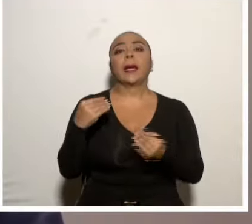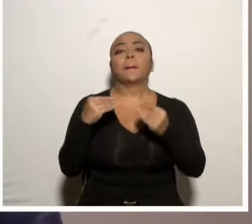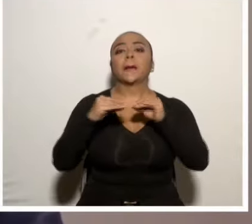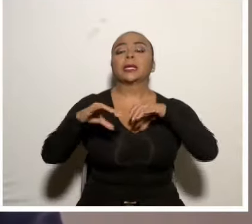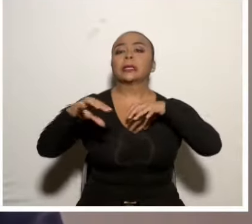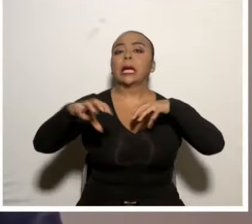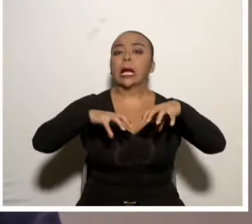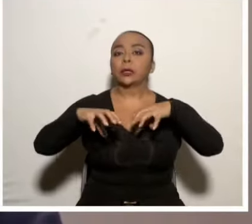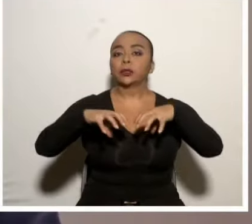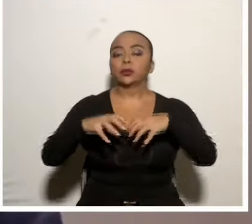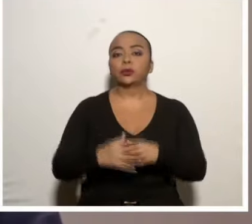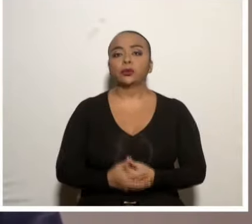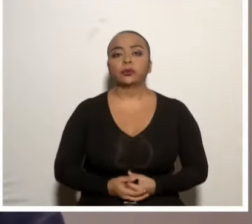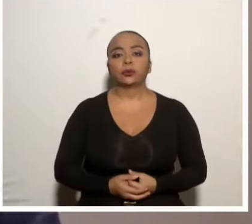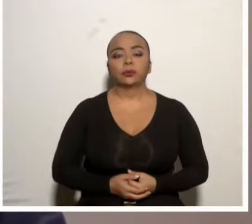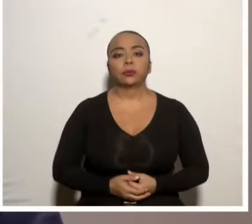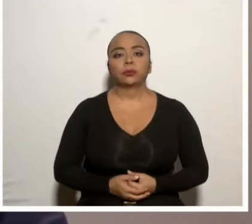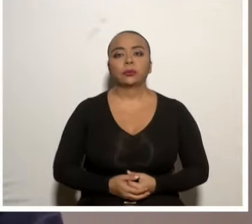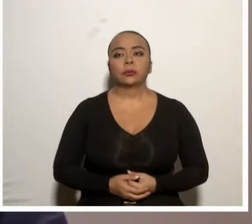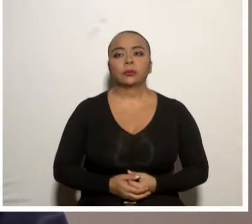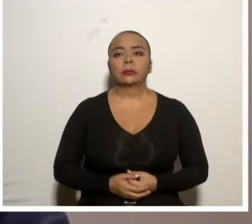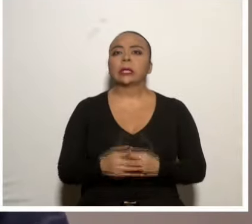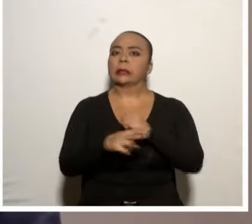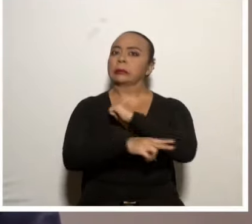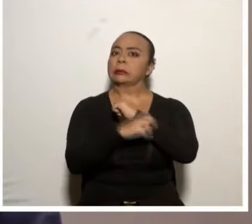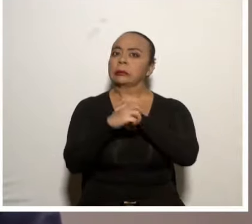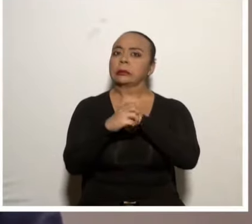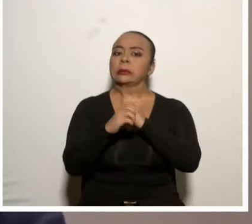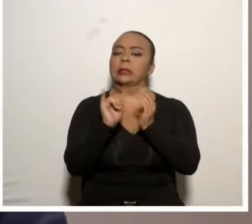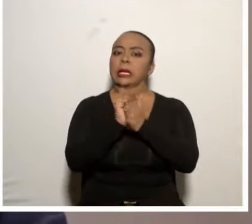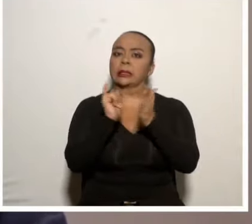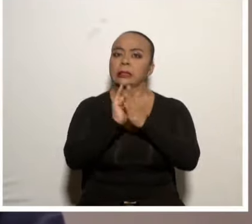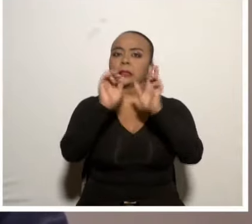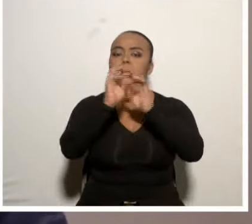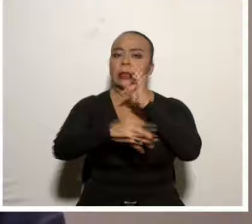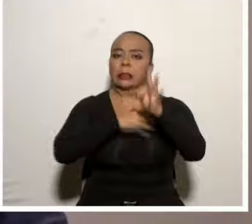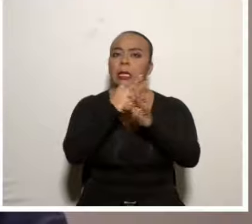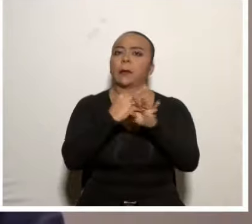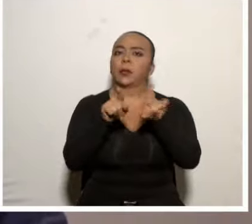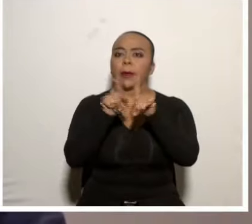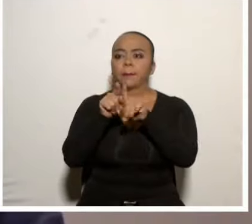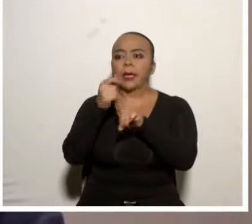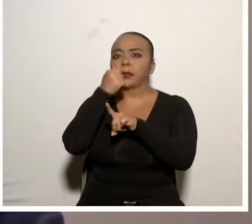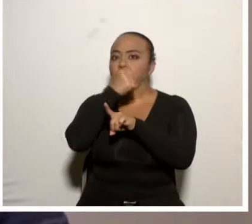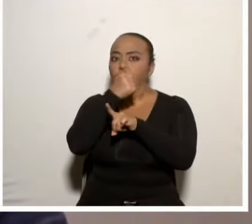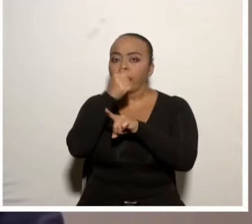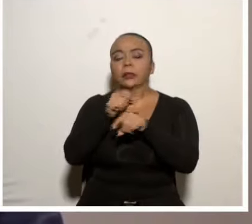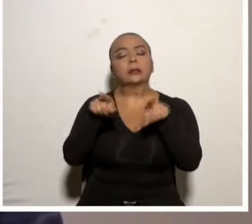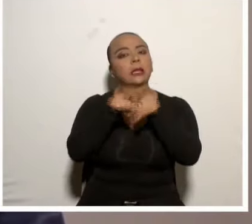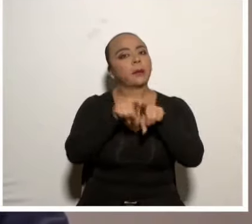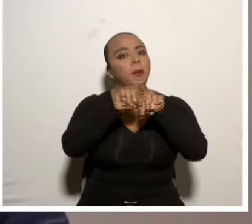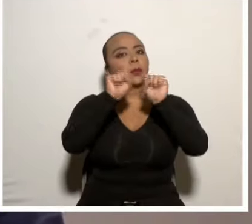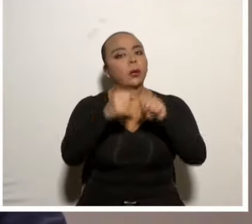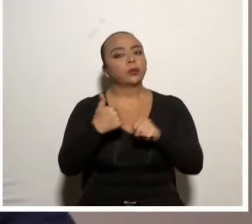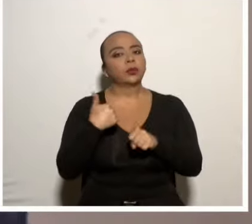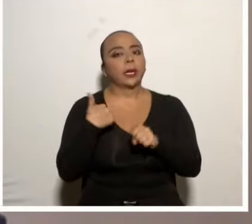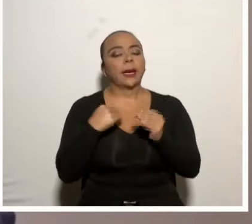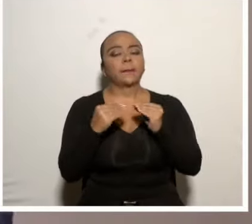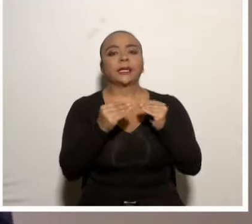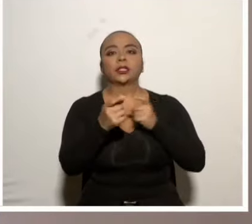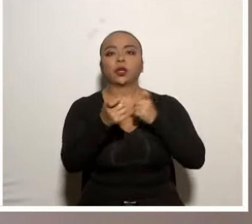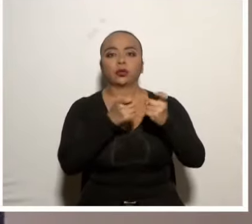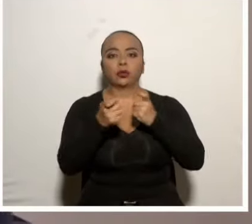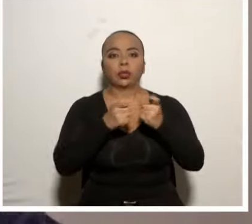actos de criminalidad de este tipo, también podamos nosotros poner más